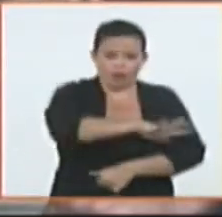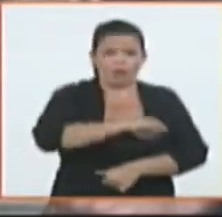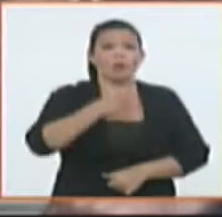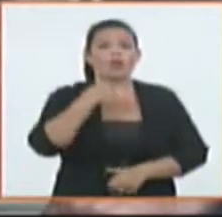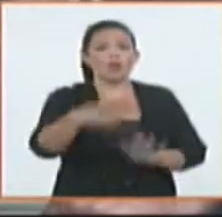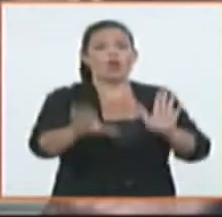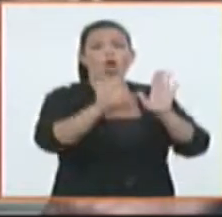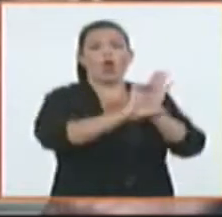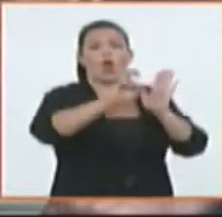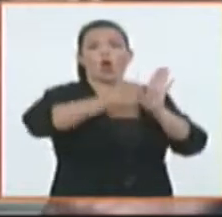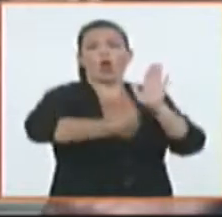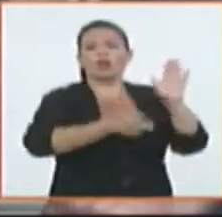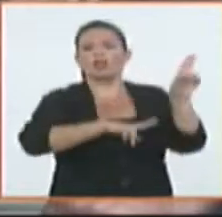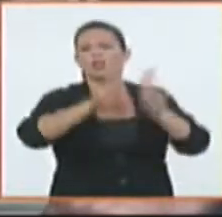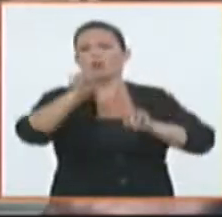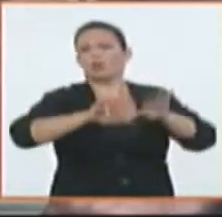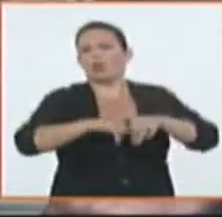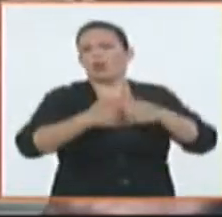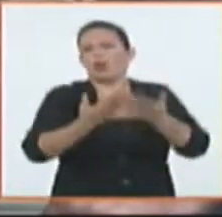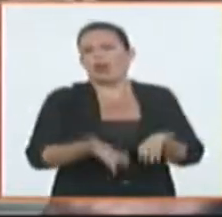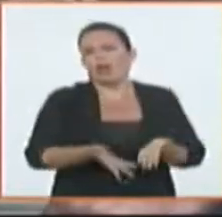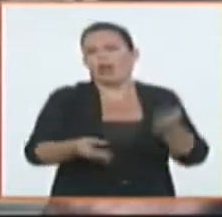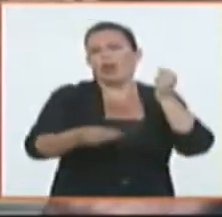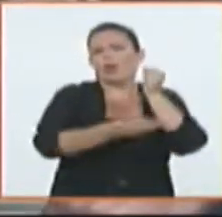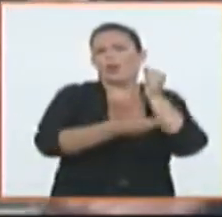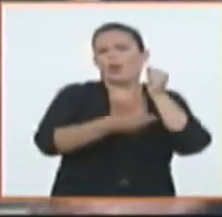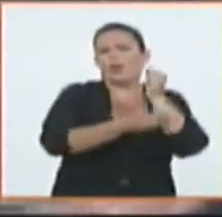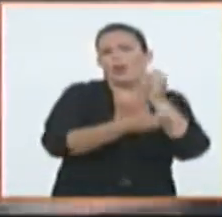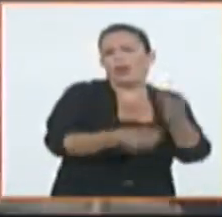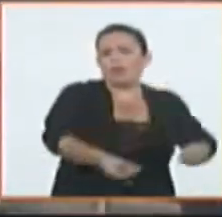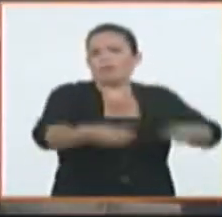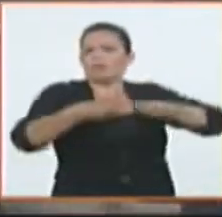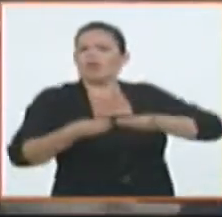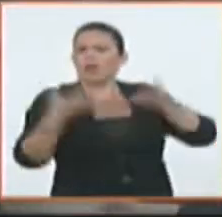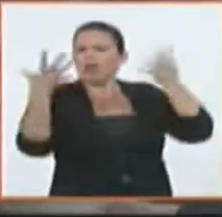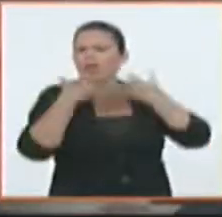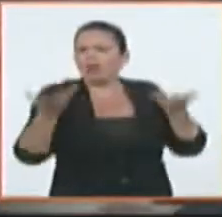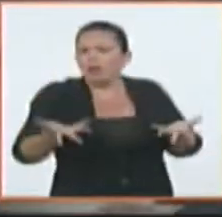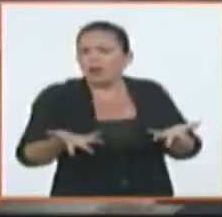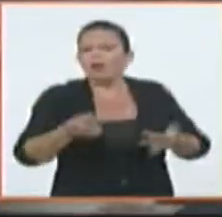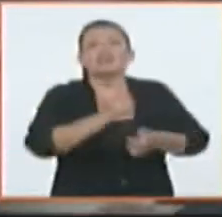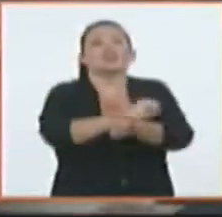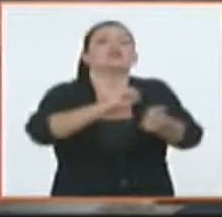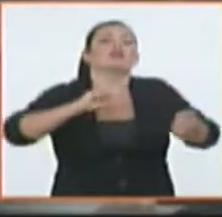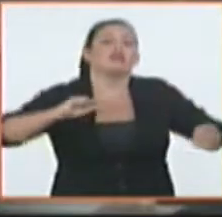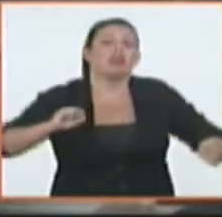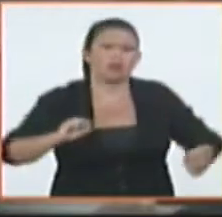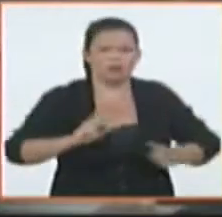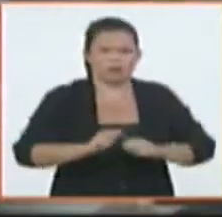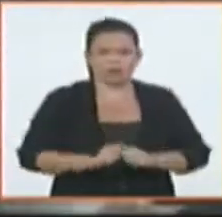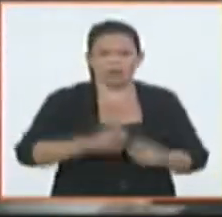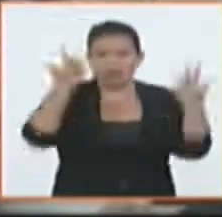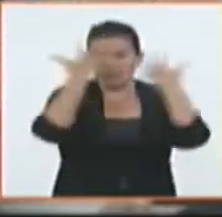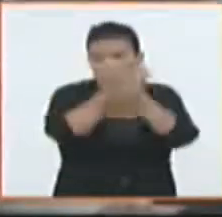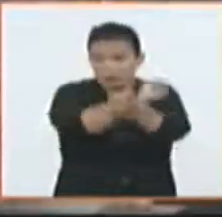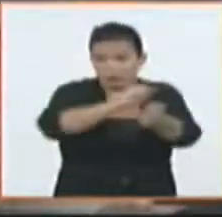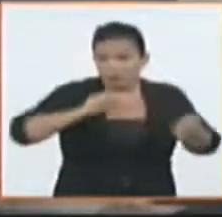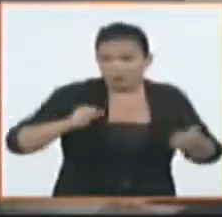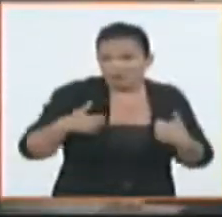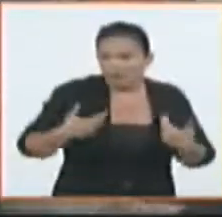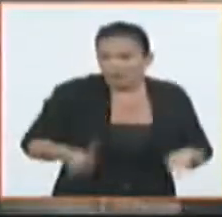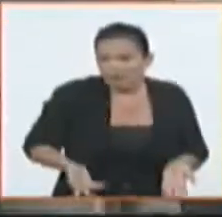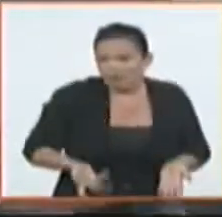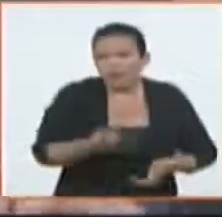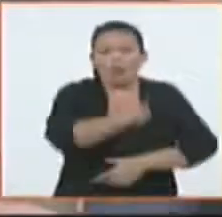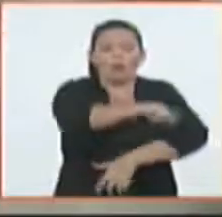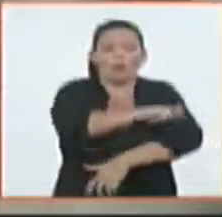el poder proviene de la soberanía que reside intransferiblemente ¿en quién? En el pueblo. Por lo tanto, todo lo que no se haga con el pueblo no